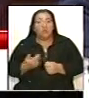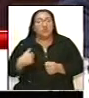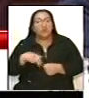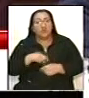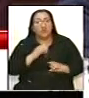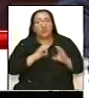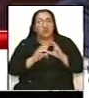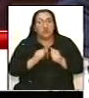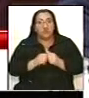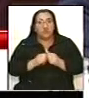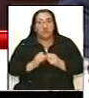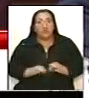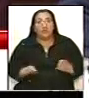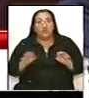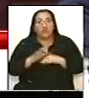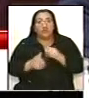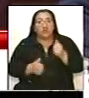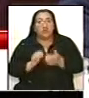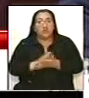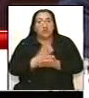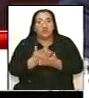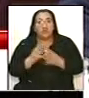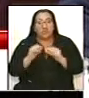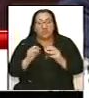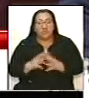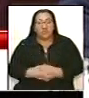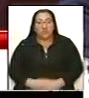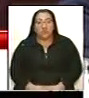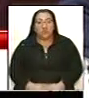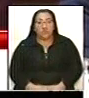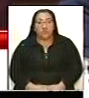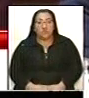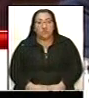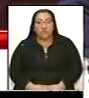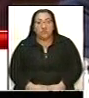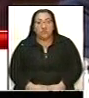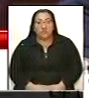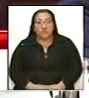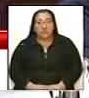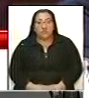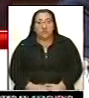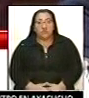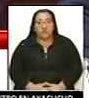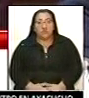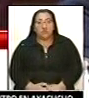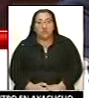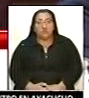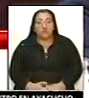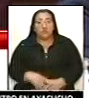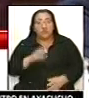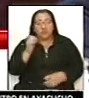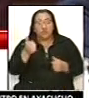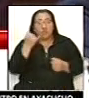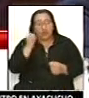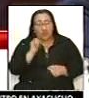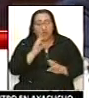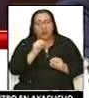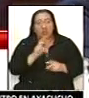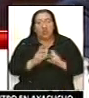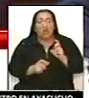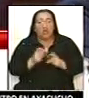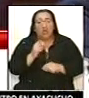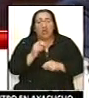del convidado de piedra del cual nadie está hablando. Yo creo que las buenas intenciones, hablar de los venezolanos, todo eso son